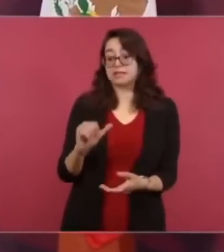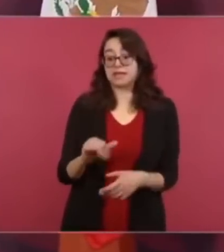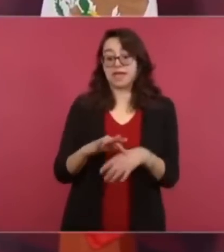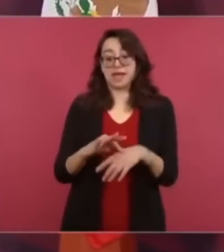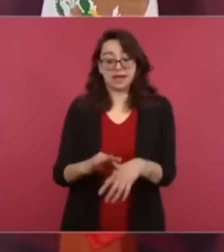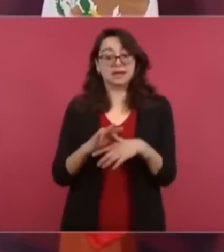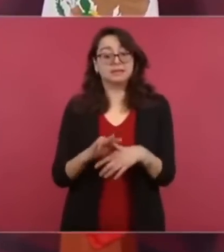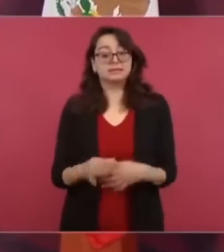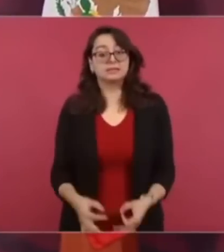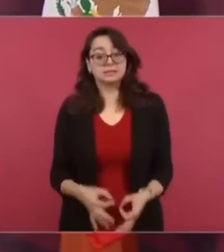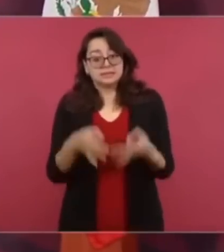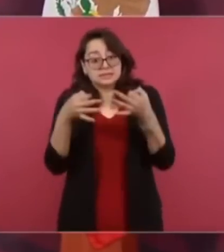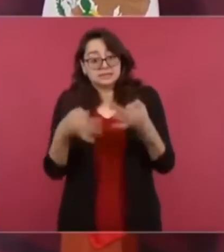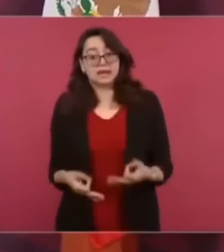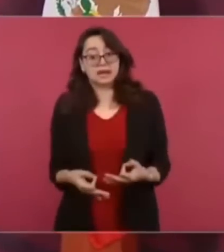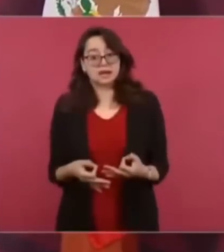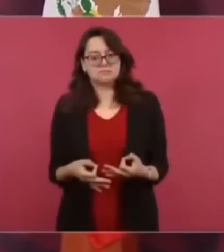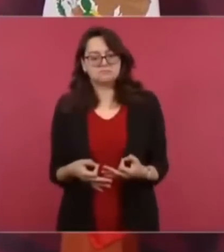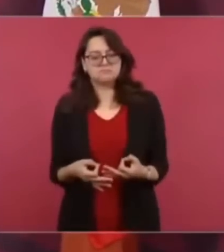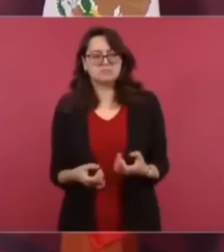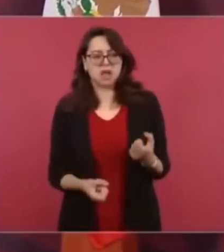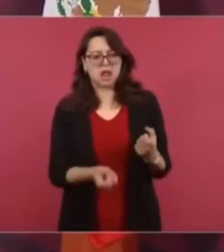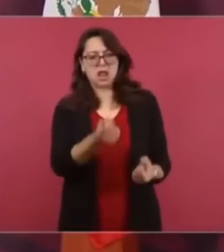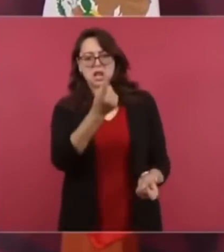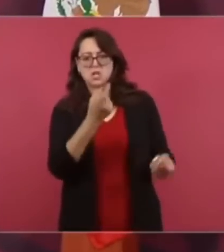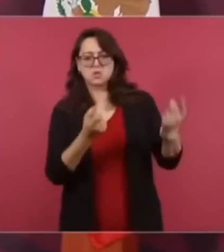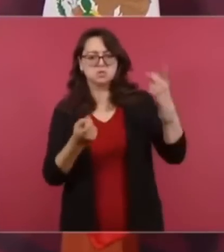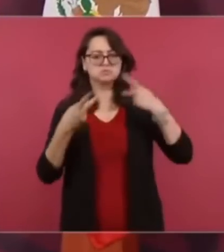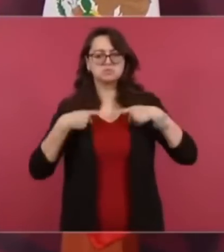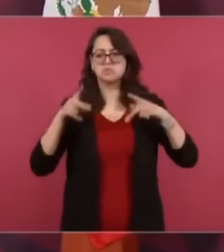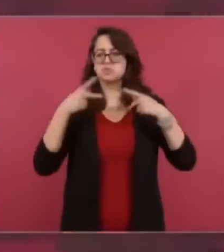democracia, pues hay